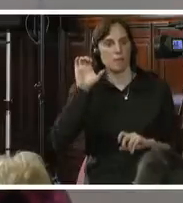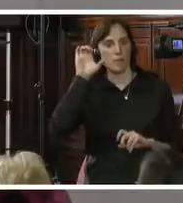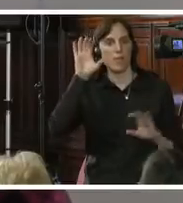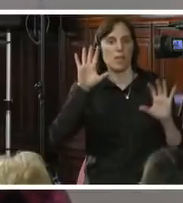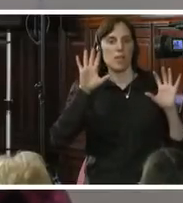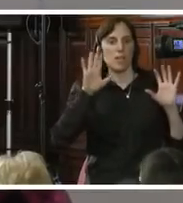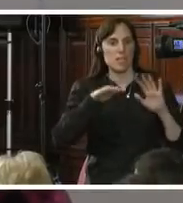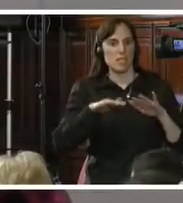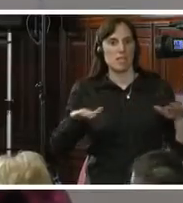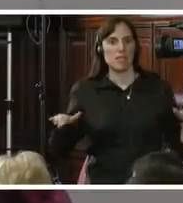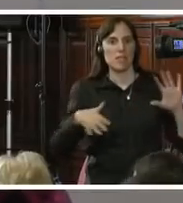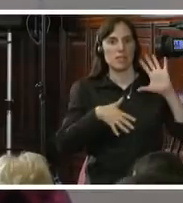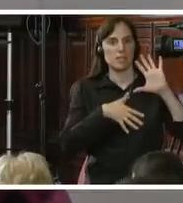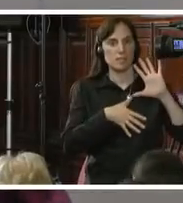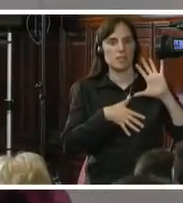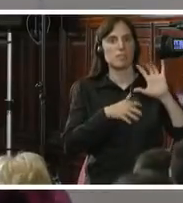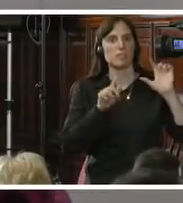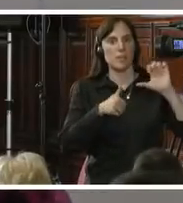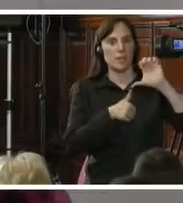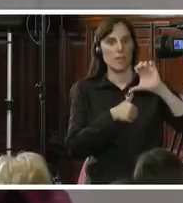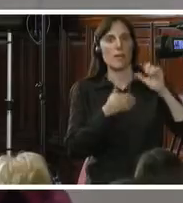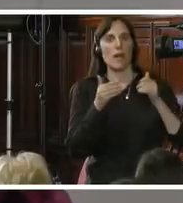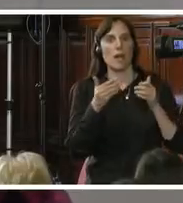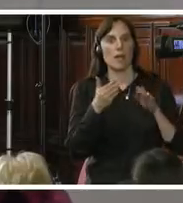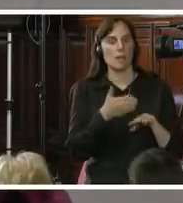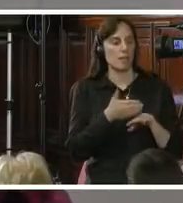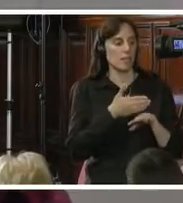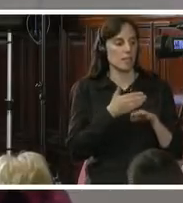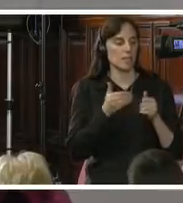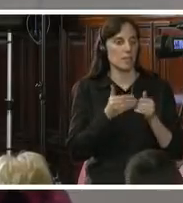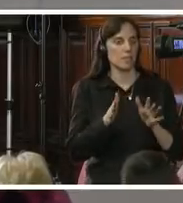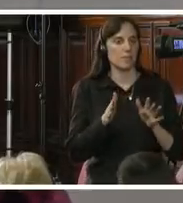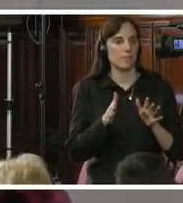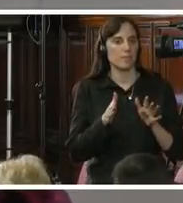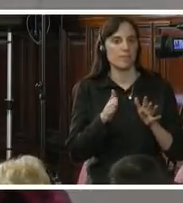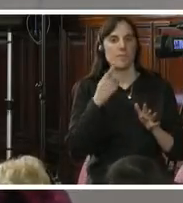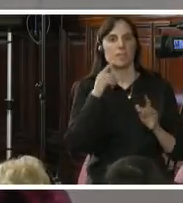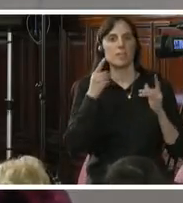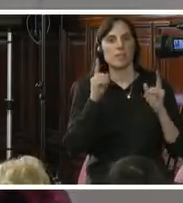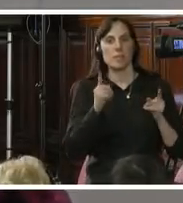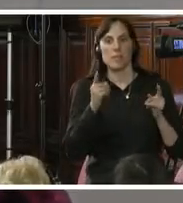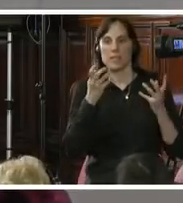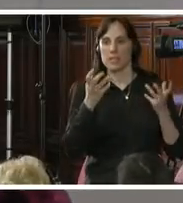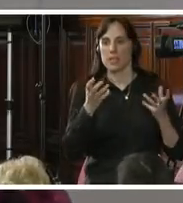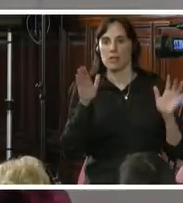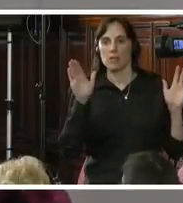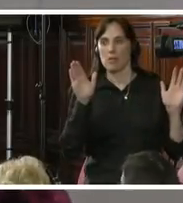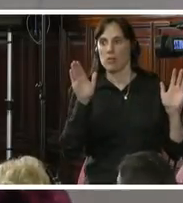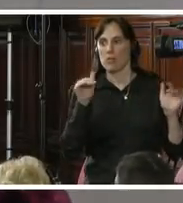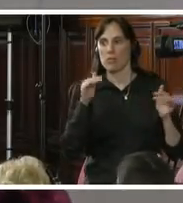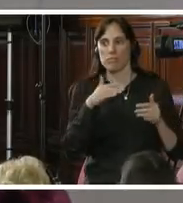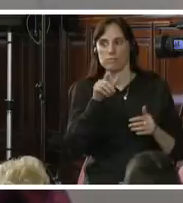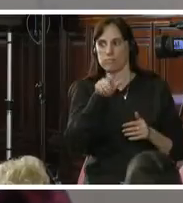el Caribe. Pero antes de comenzar, quiero darle la bienvenida y saludar a